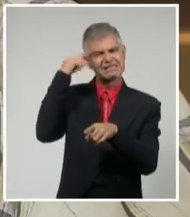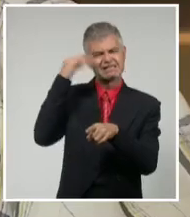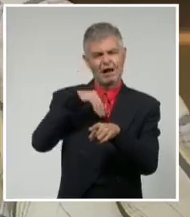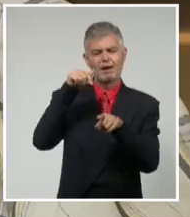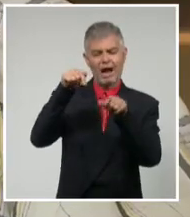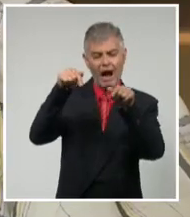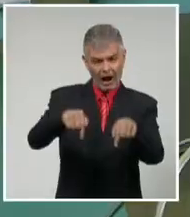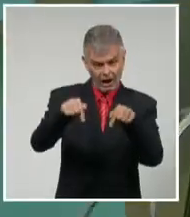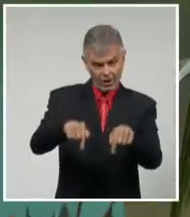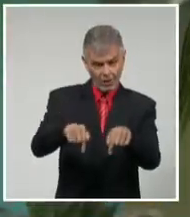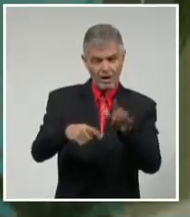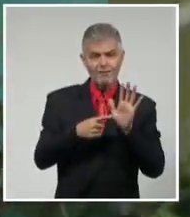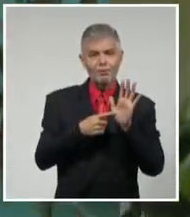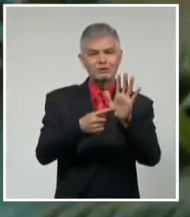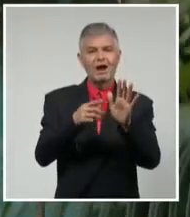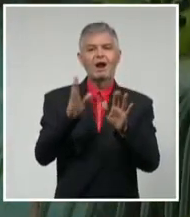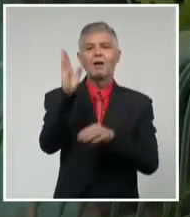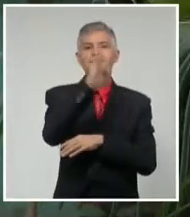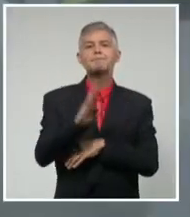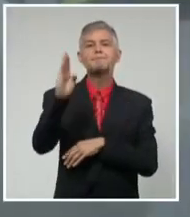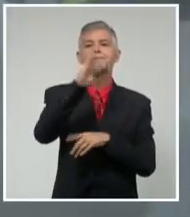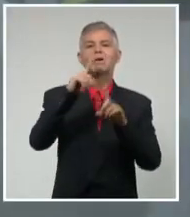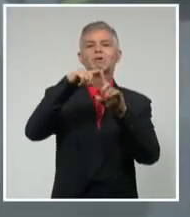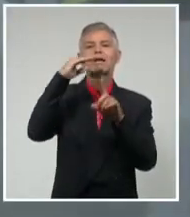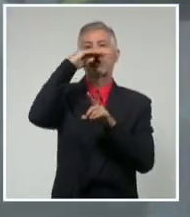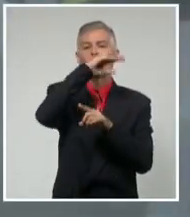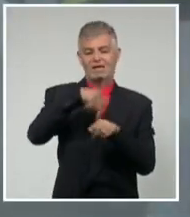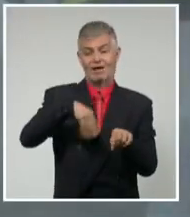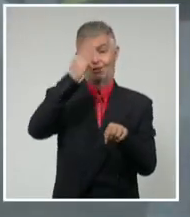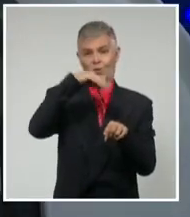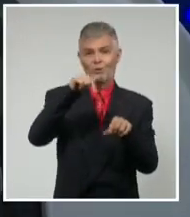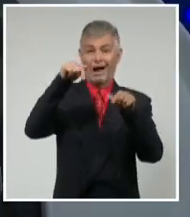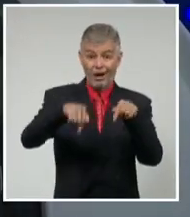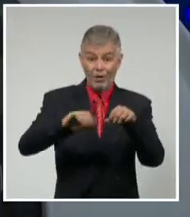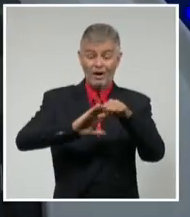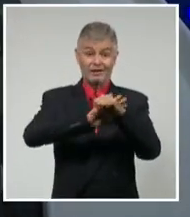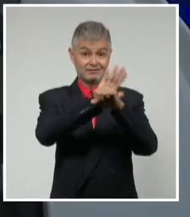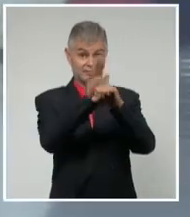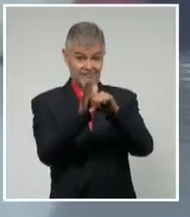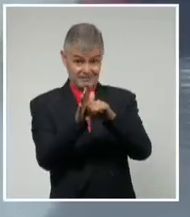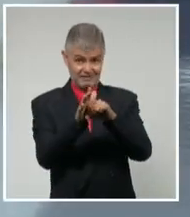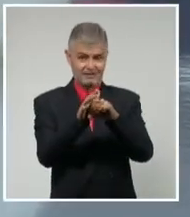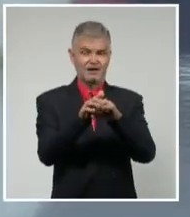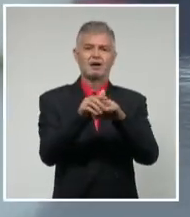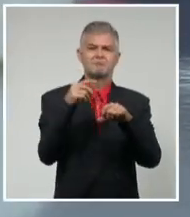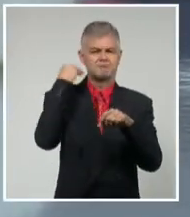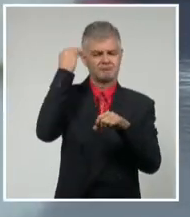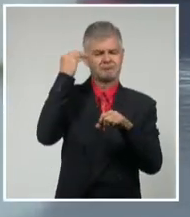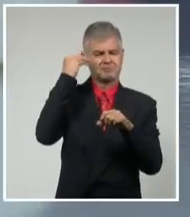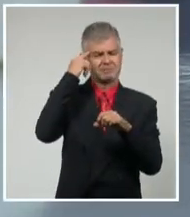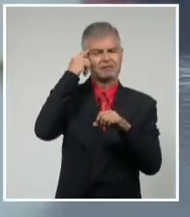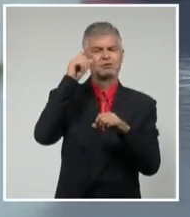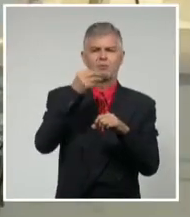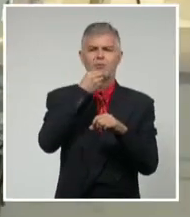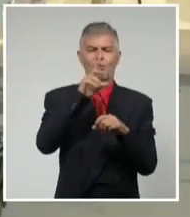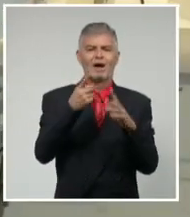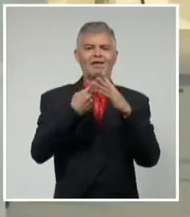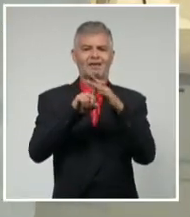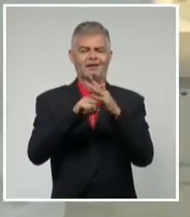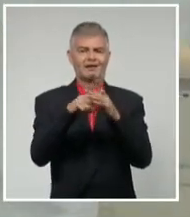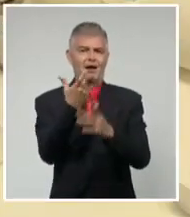hoy puede mostrar la biotecnología cubana frente a una pandemia que convoca nuevamente a los hombres y mujeres de ciencia